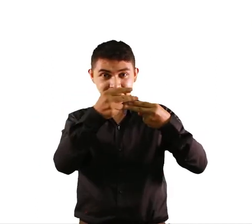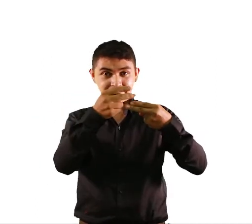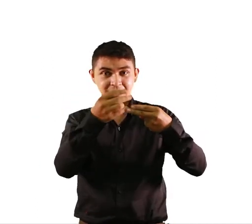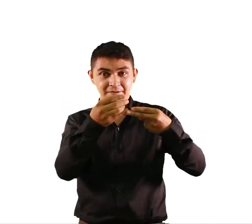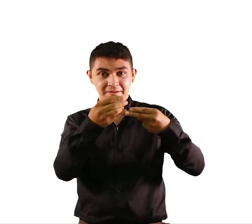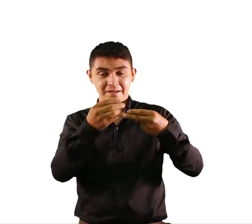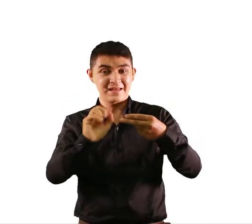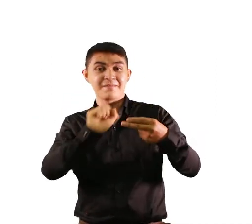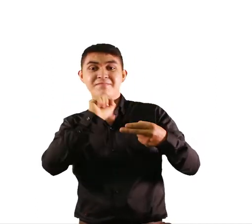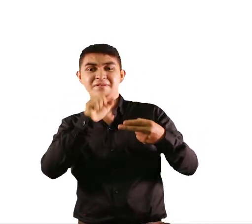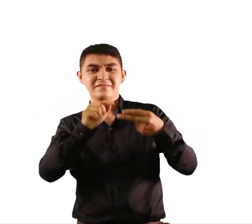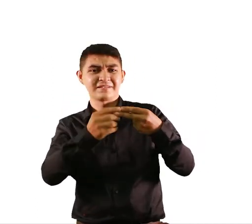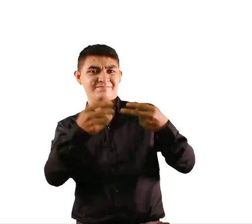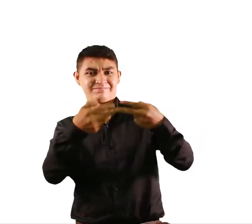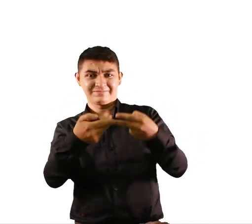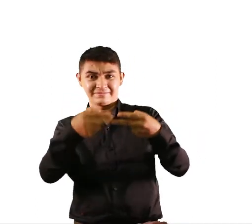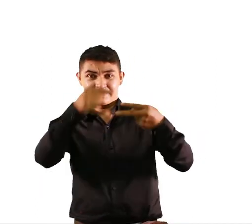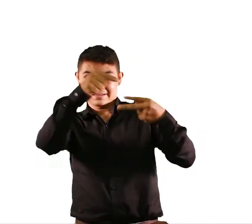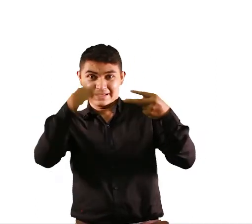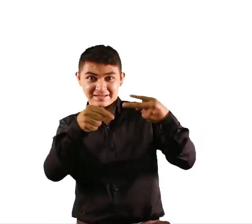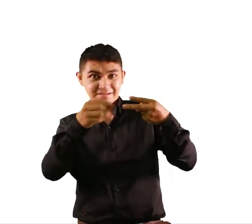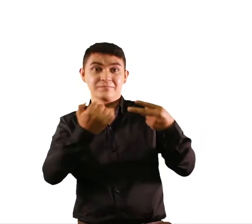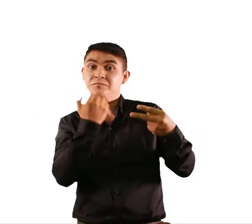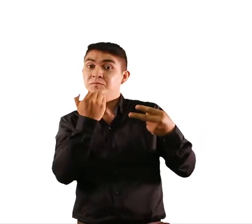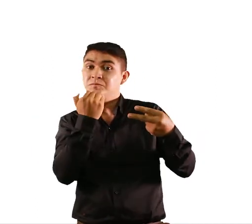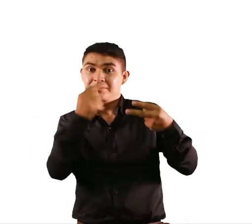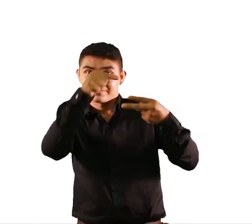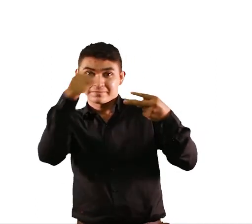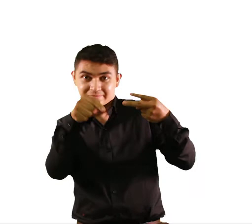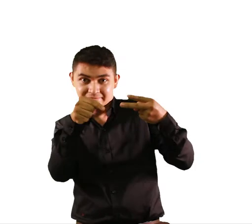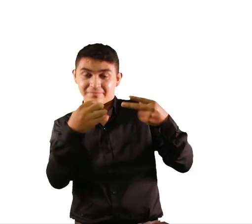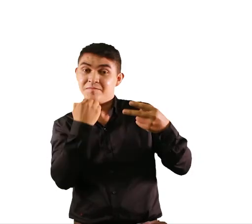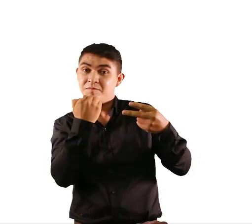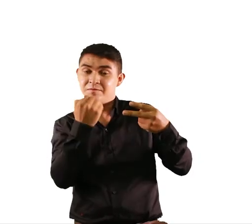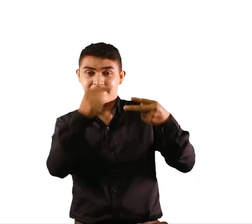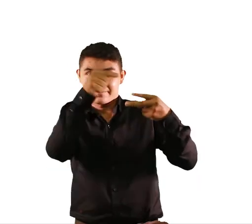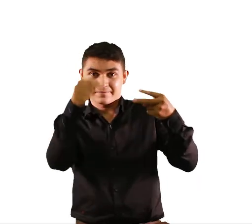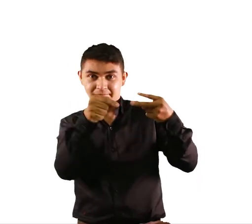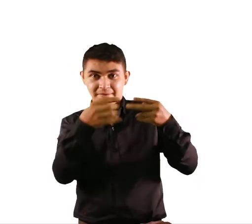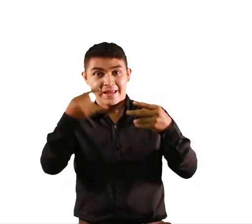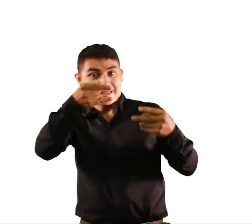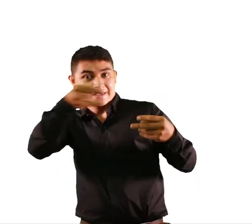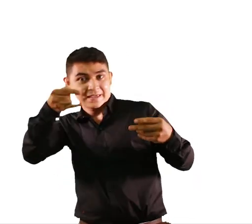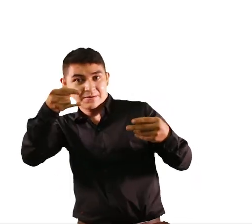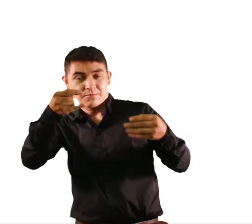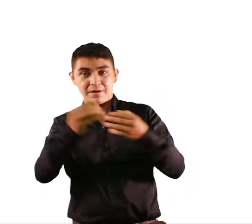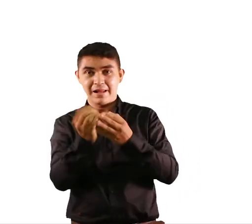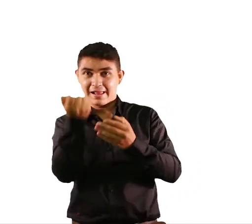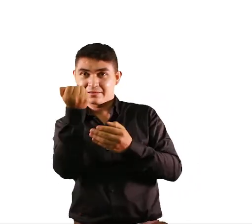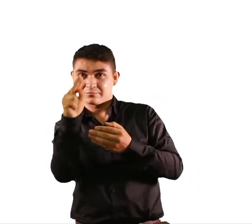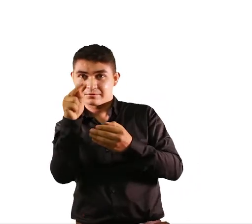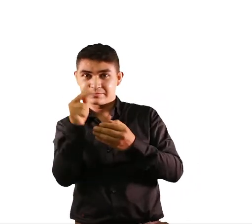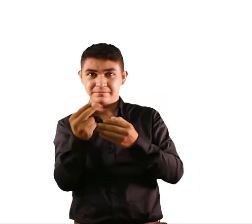la incógnita, es lo que tenemos que averiguar, igual a